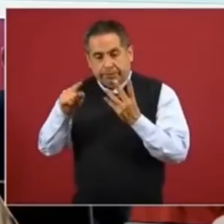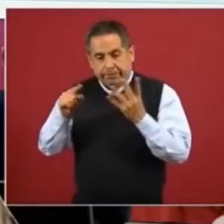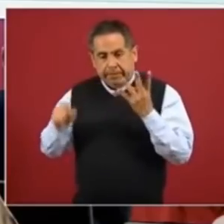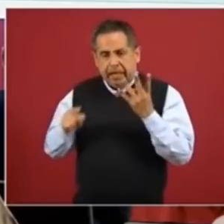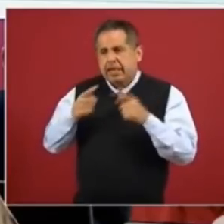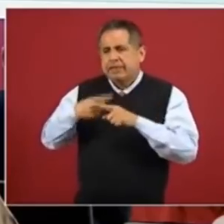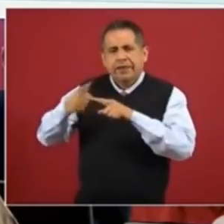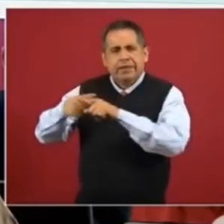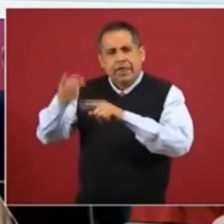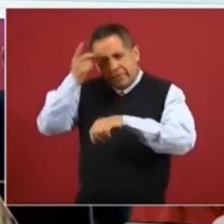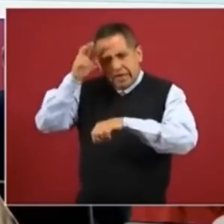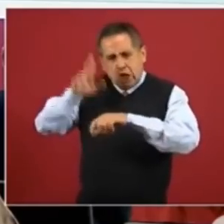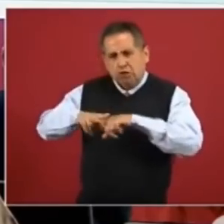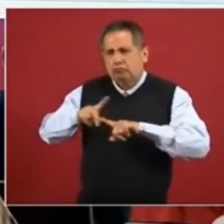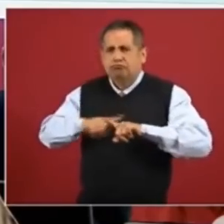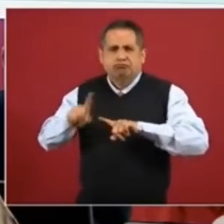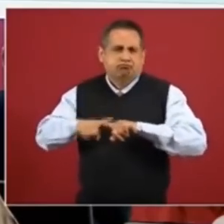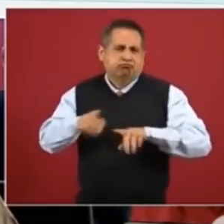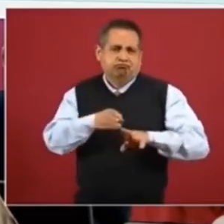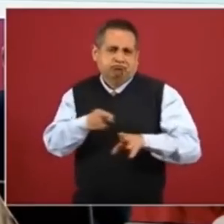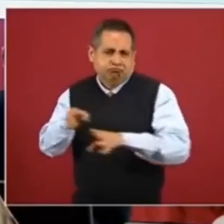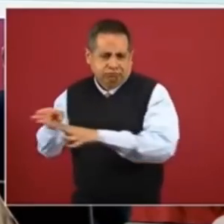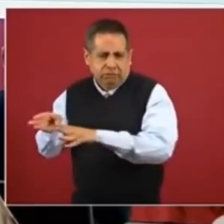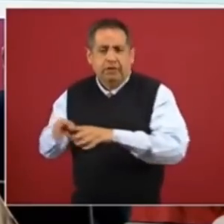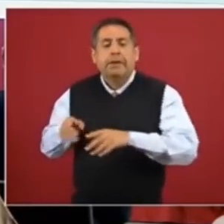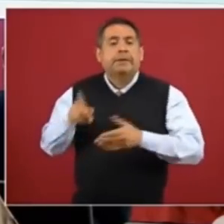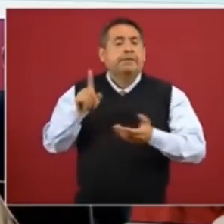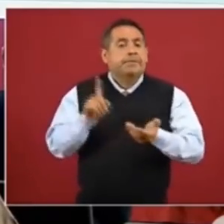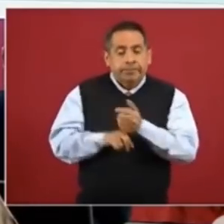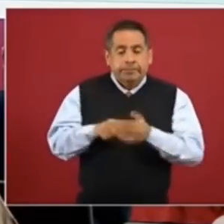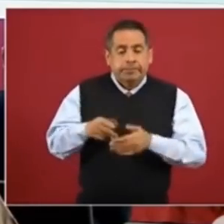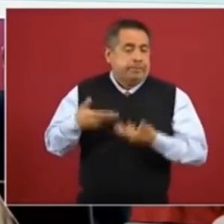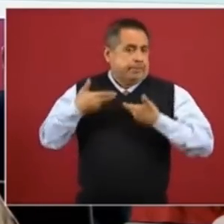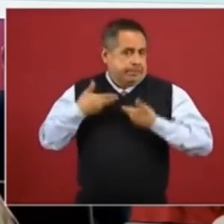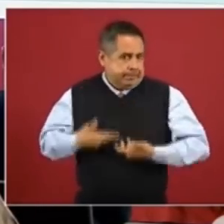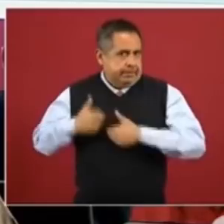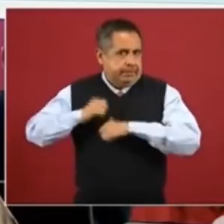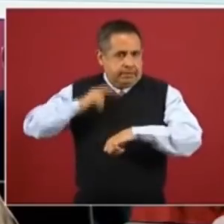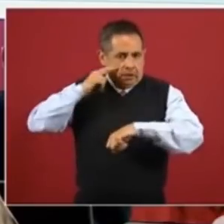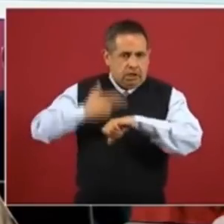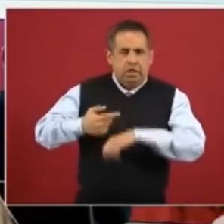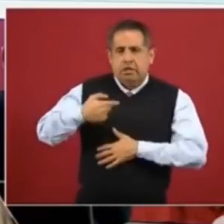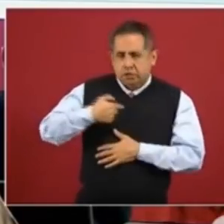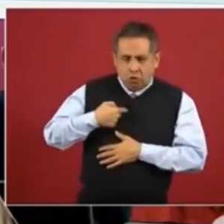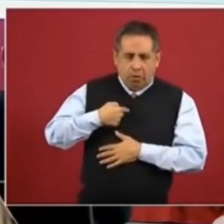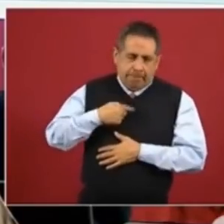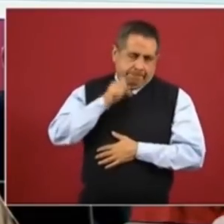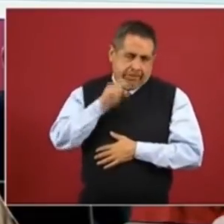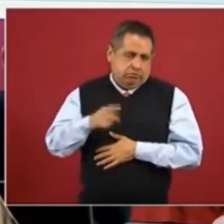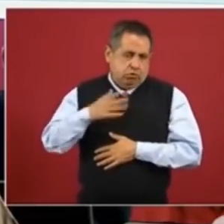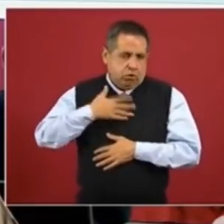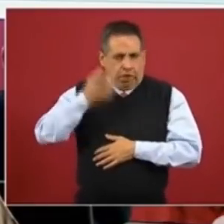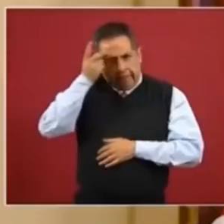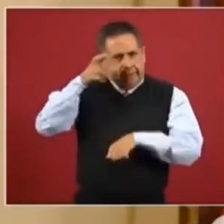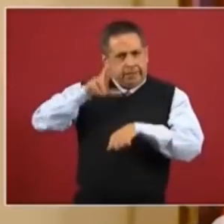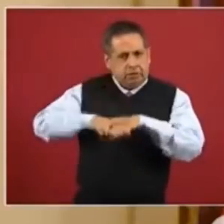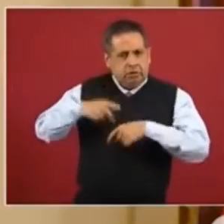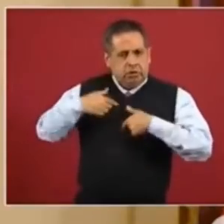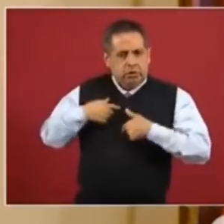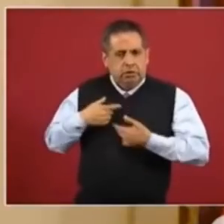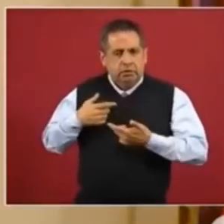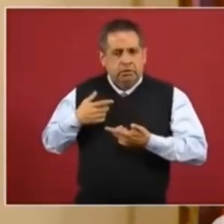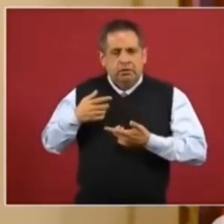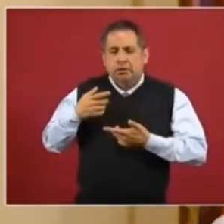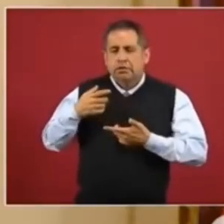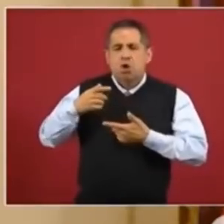diferentes direcciones, dentro de las cuales se encuentra la dirección que yo en este momento pues me encargo,